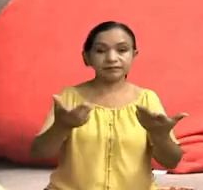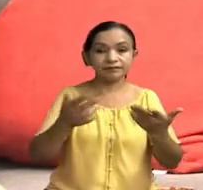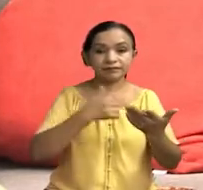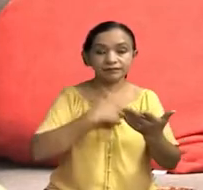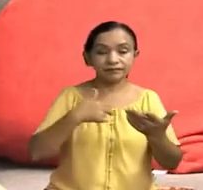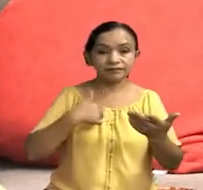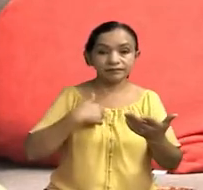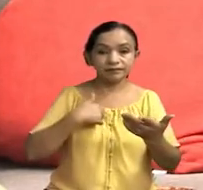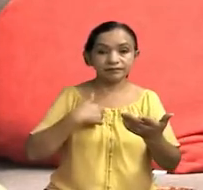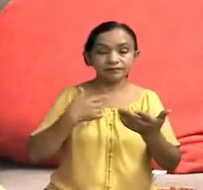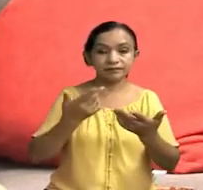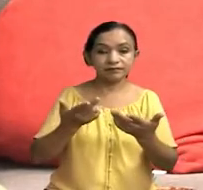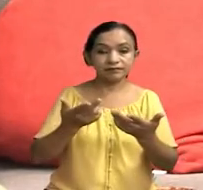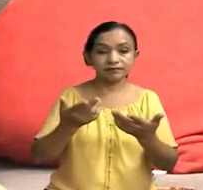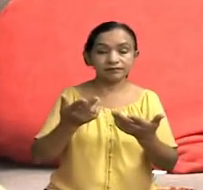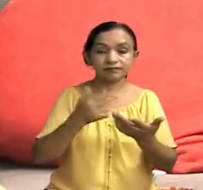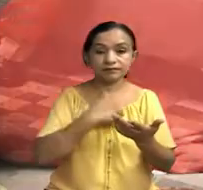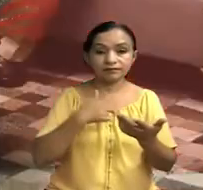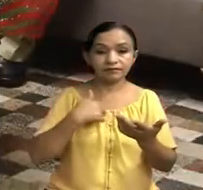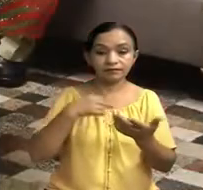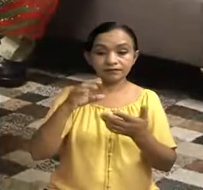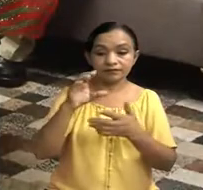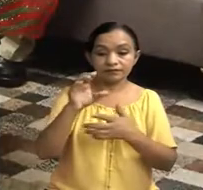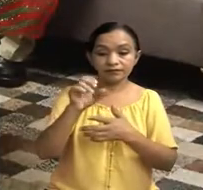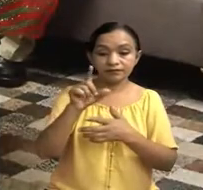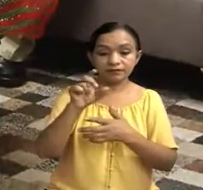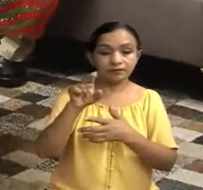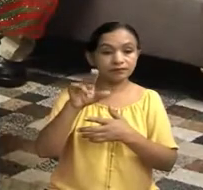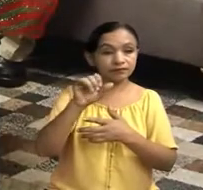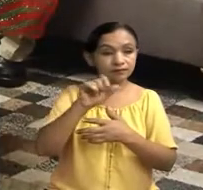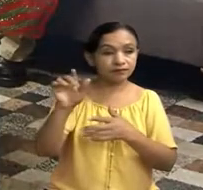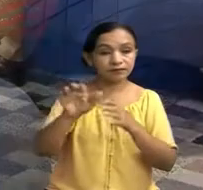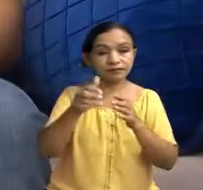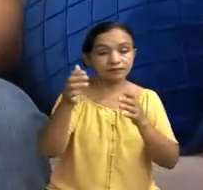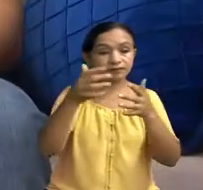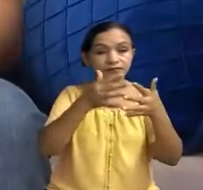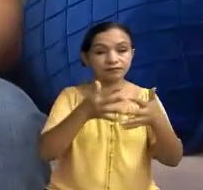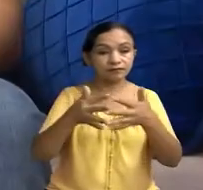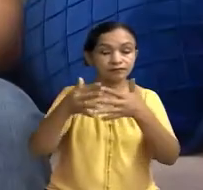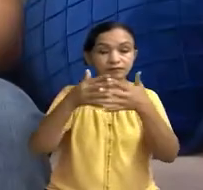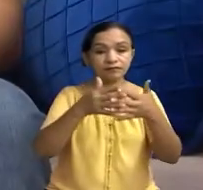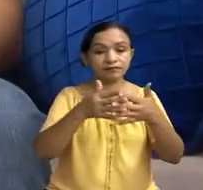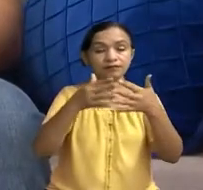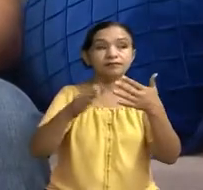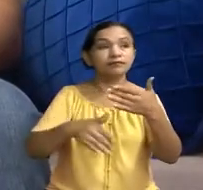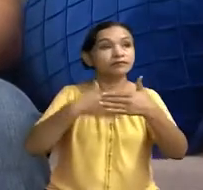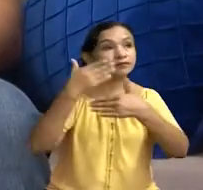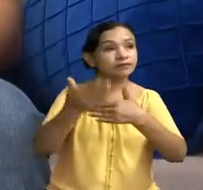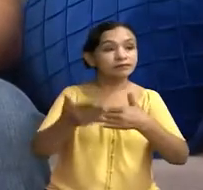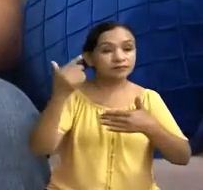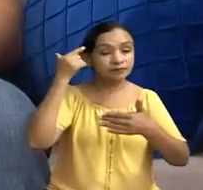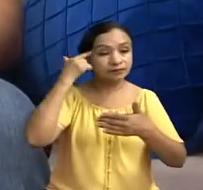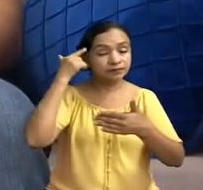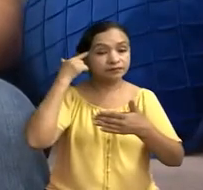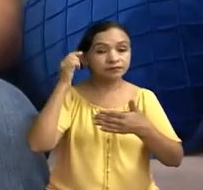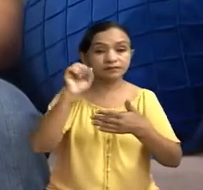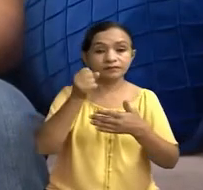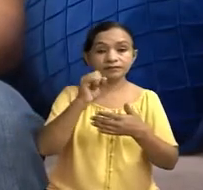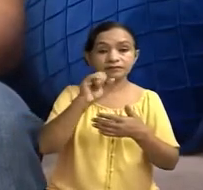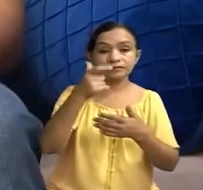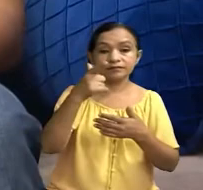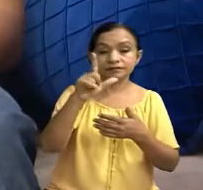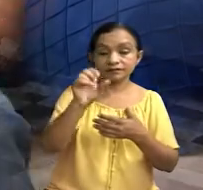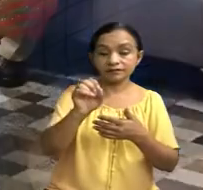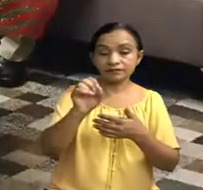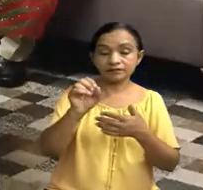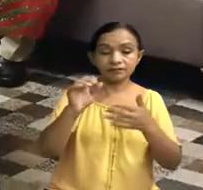pasamos de la dominación de una potencia colonial a una potencia neocolonial que es los Estados Unidos, que al final considera desde el siglo XIX un patio trasero, que